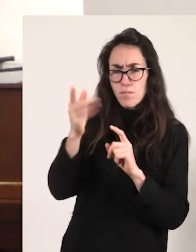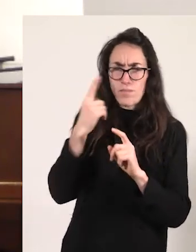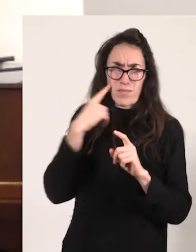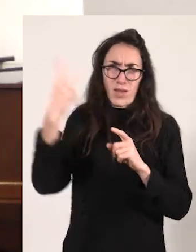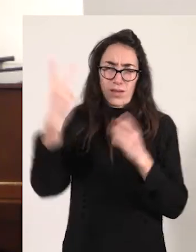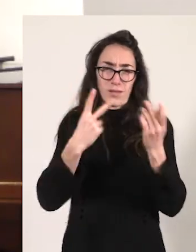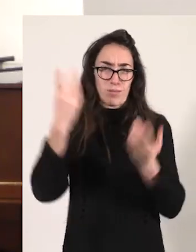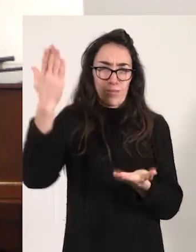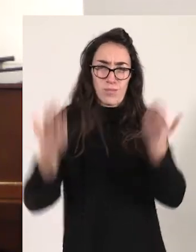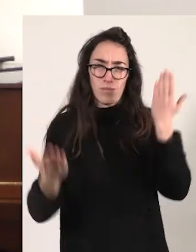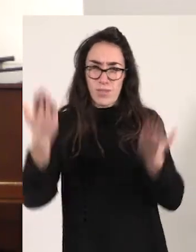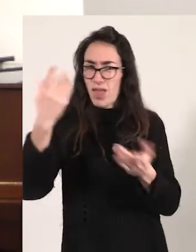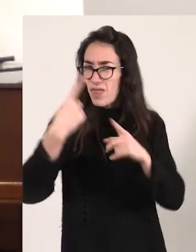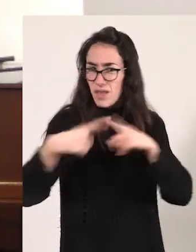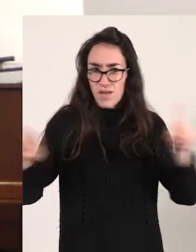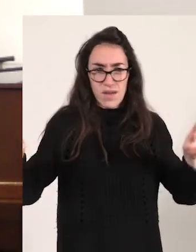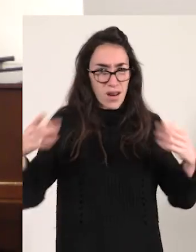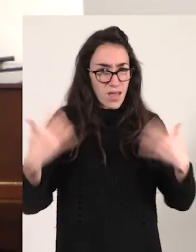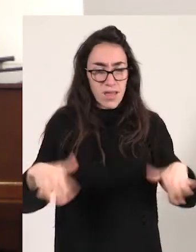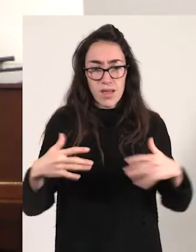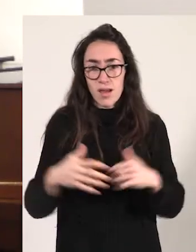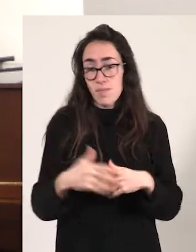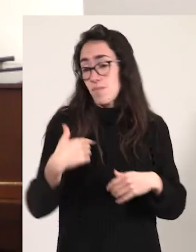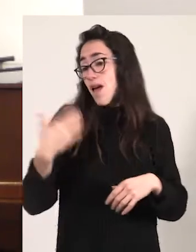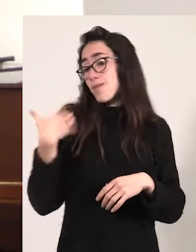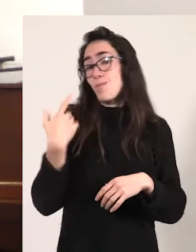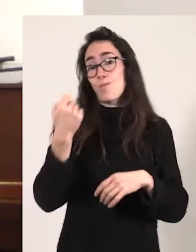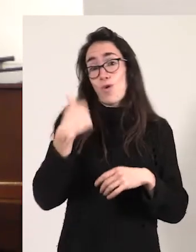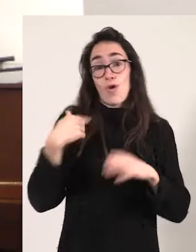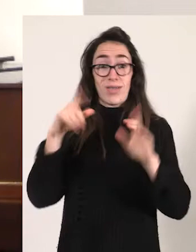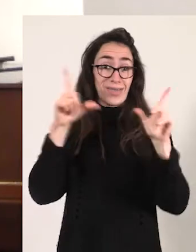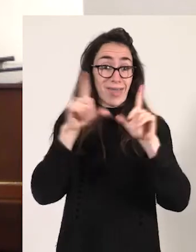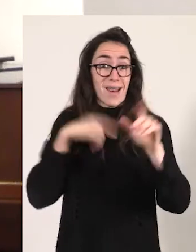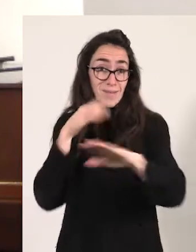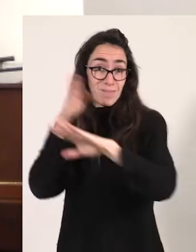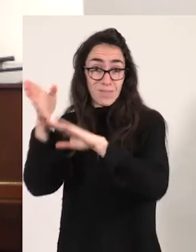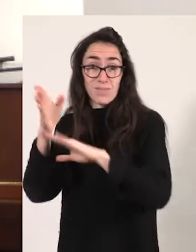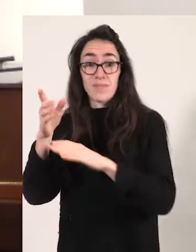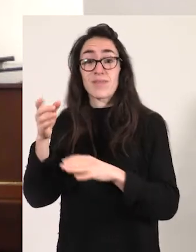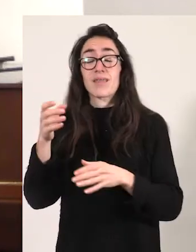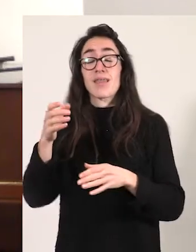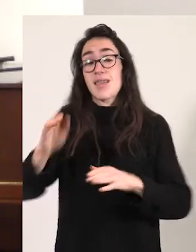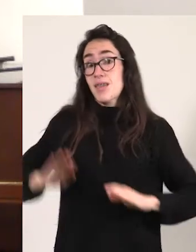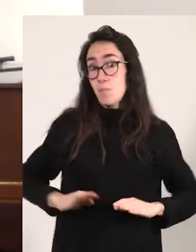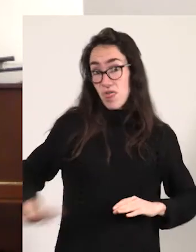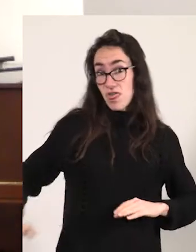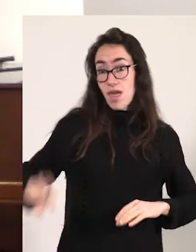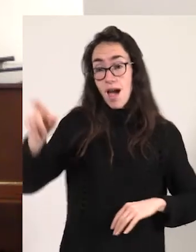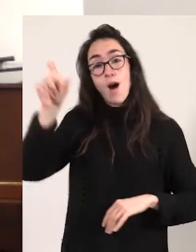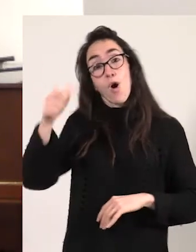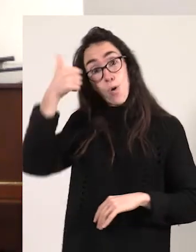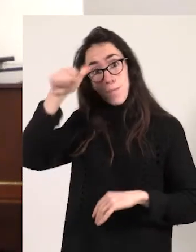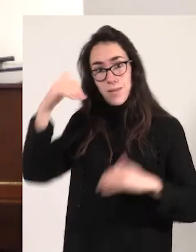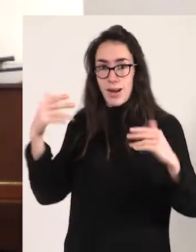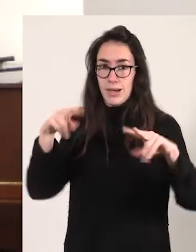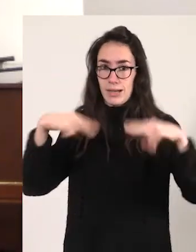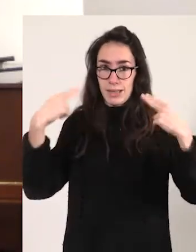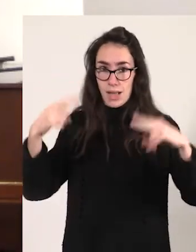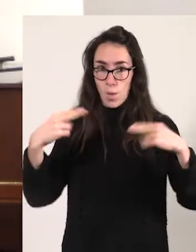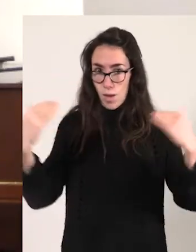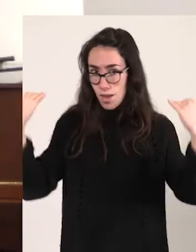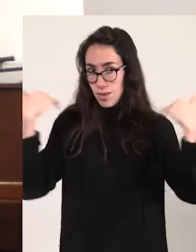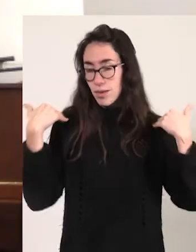esa diferencia. Y luego, mira, yo hace poco estuve con el programa en Ibiza y nos decía un chico que tenía un